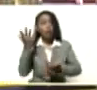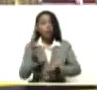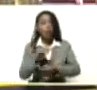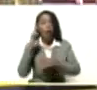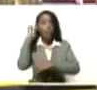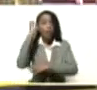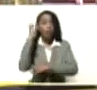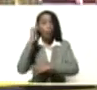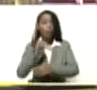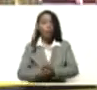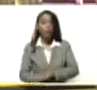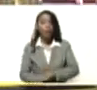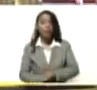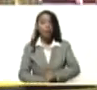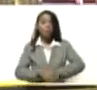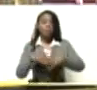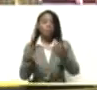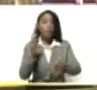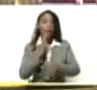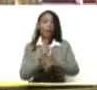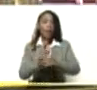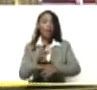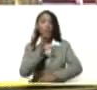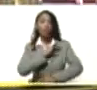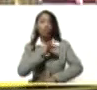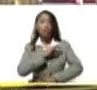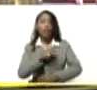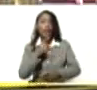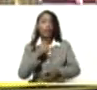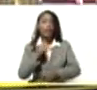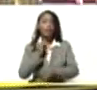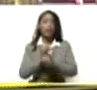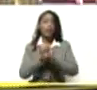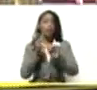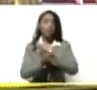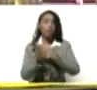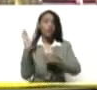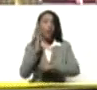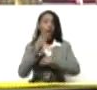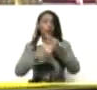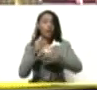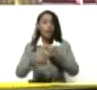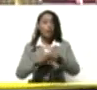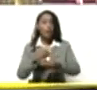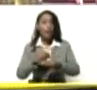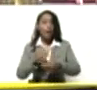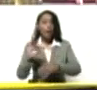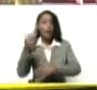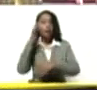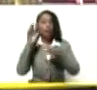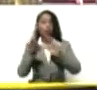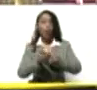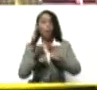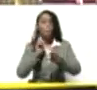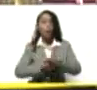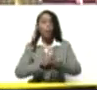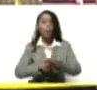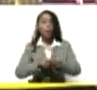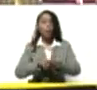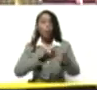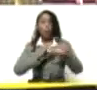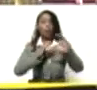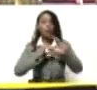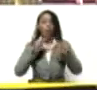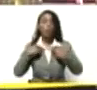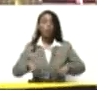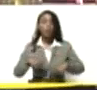europeo, que las redes sociales vienen a constituirse en el quinto momento comunicacional de la humanidad y lo